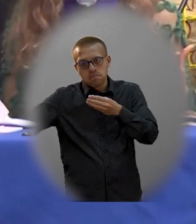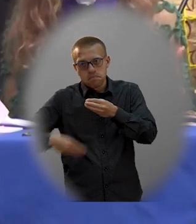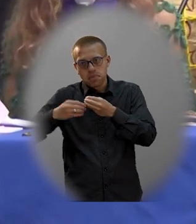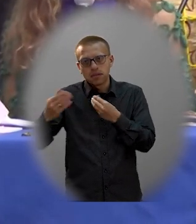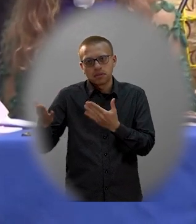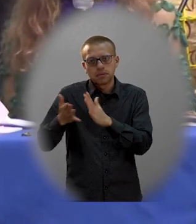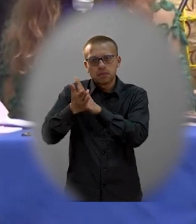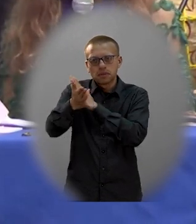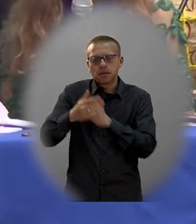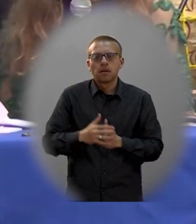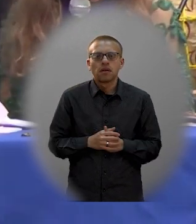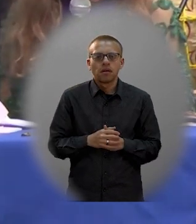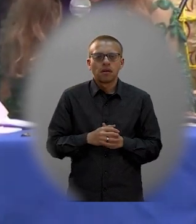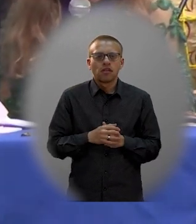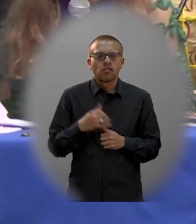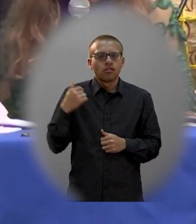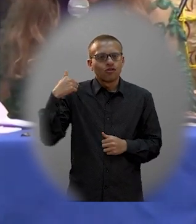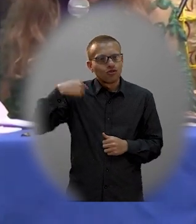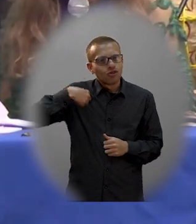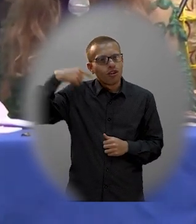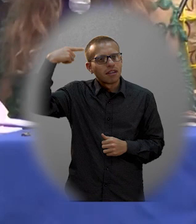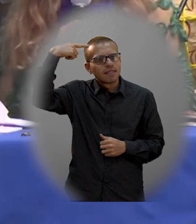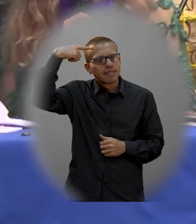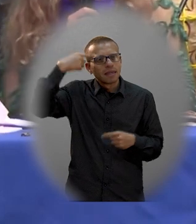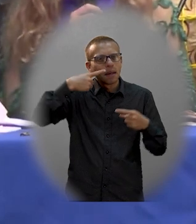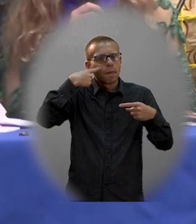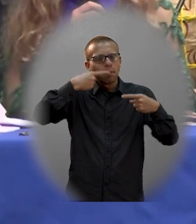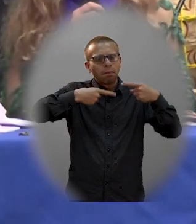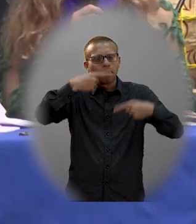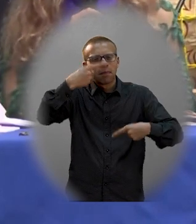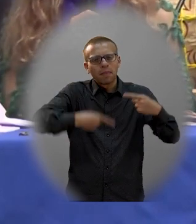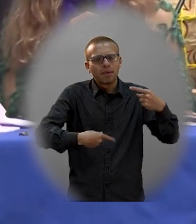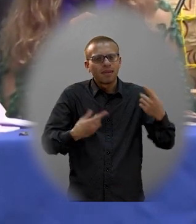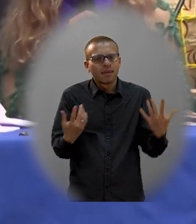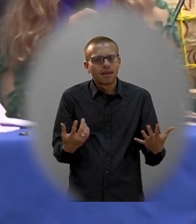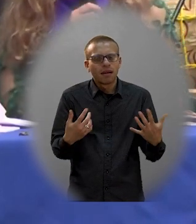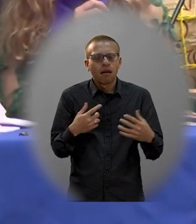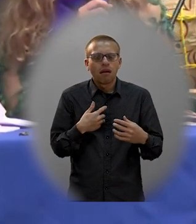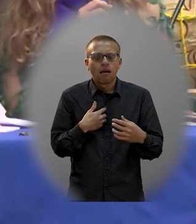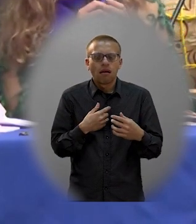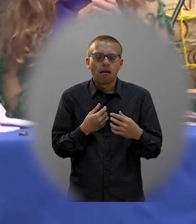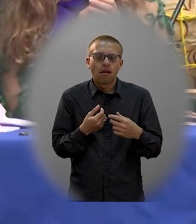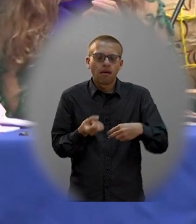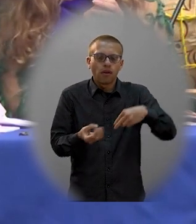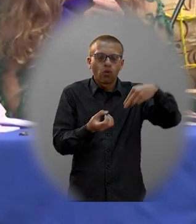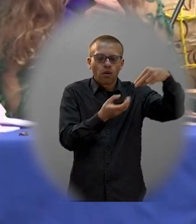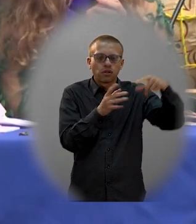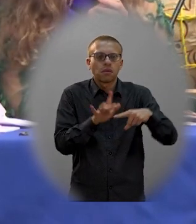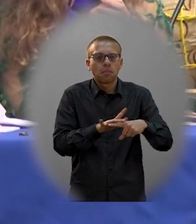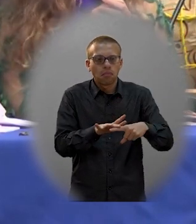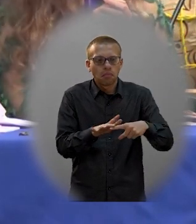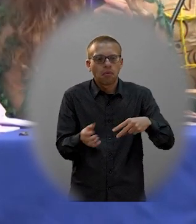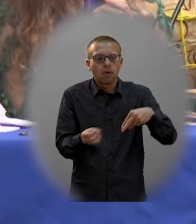que es muy conflictuante que en el ámbito de aplicación solo se aplique el protocolo mientras los estudiantes sean estudiantes activos